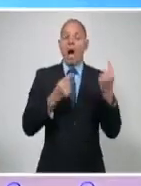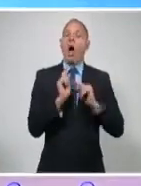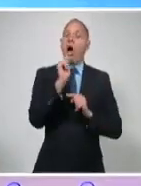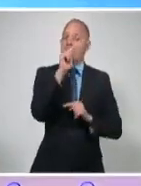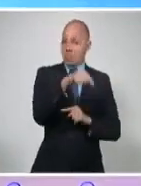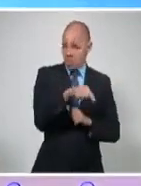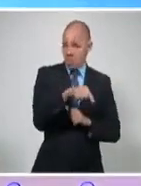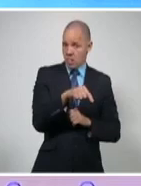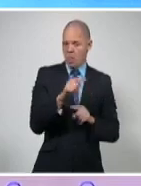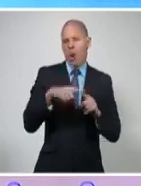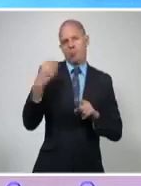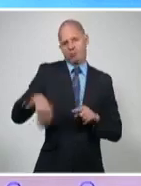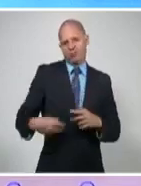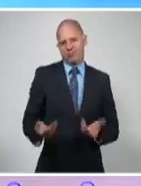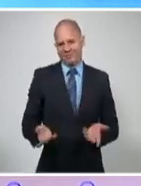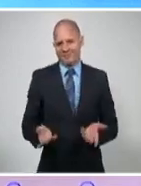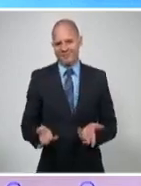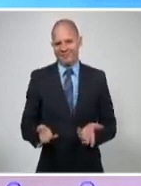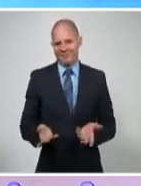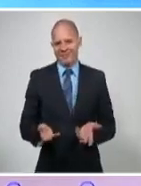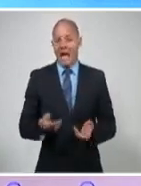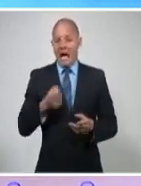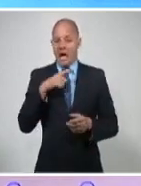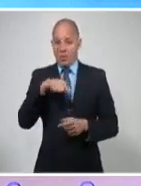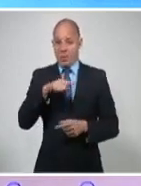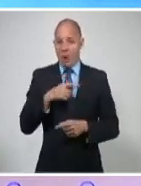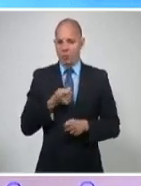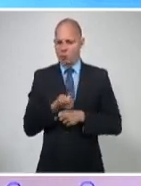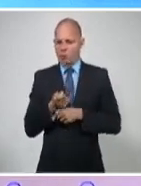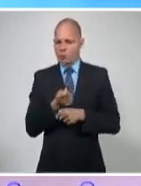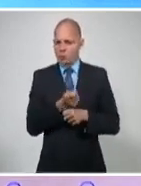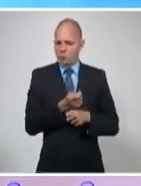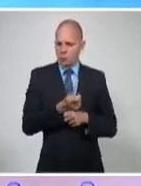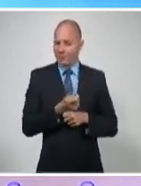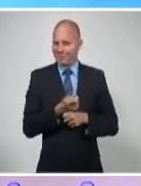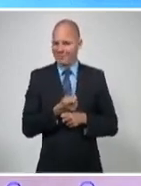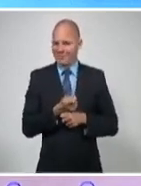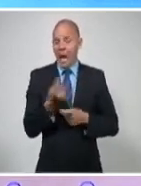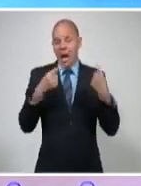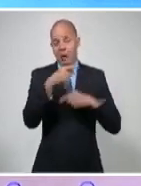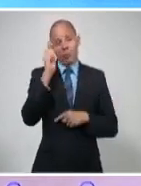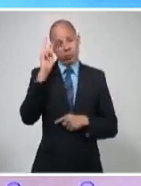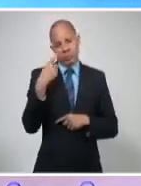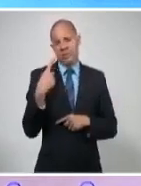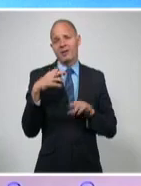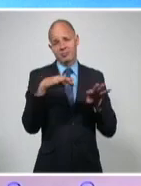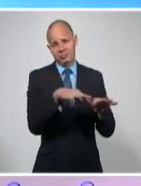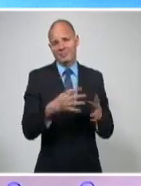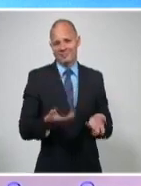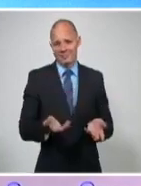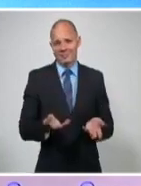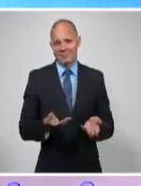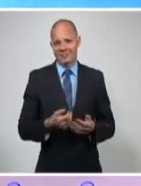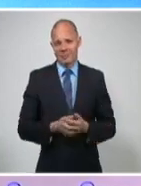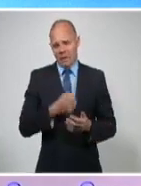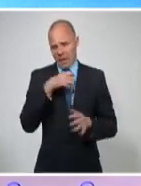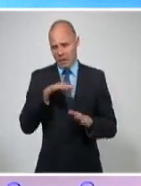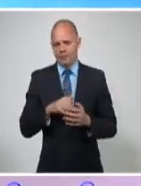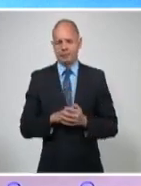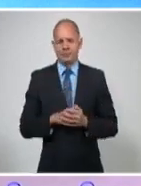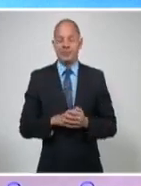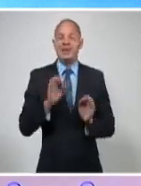ese incidente para aglutinar a sus participantes, esos sí. Voy a tratar de resumir. Dentro de esos